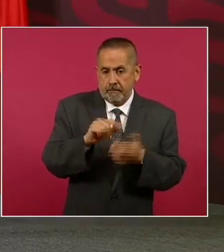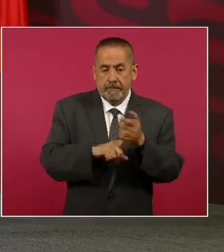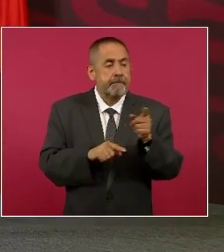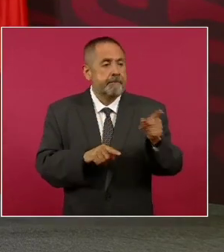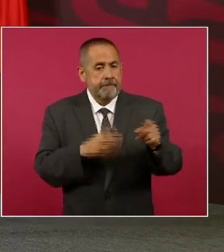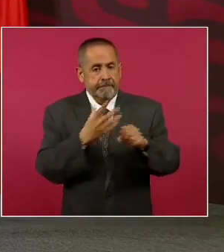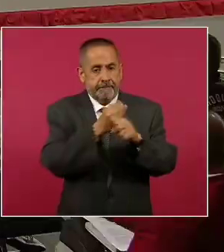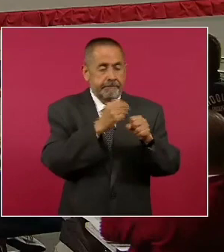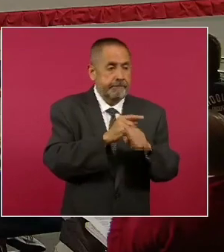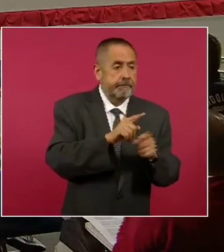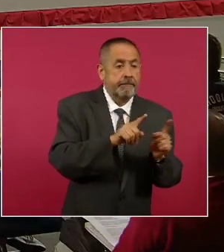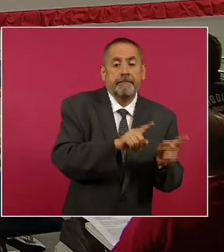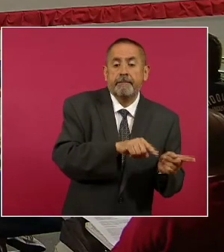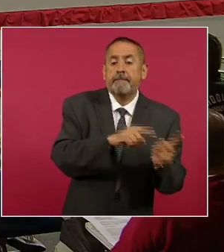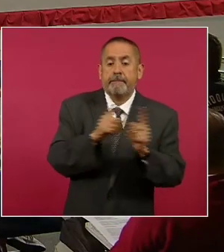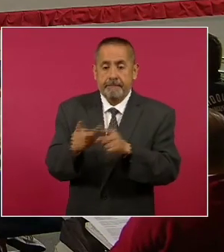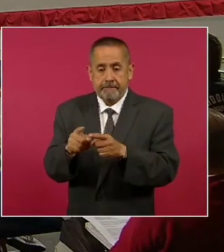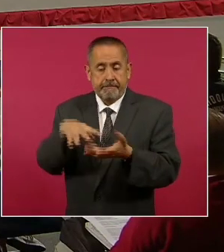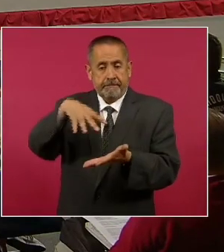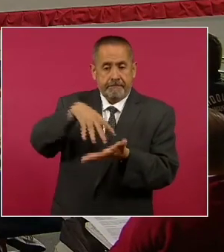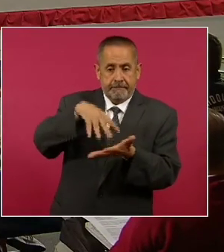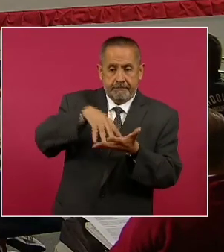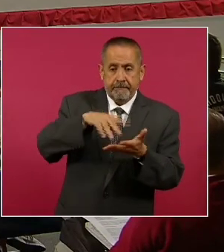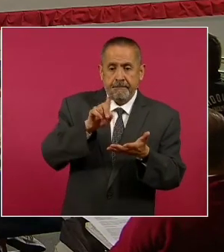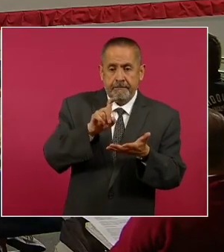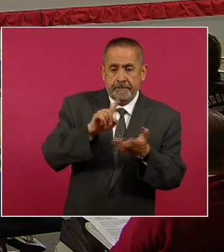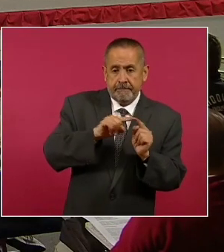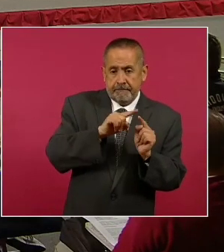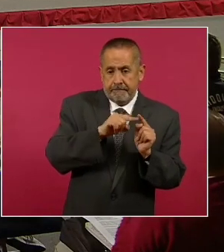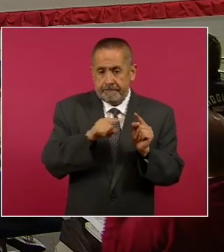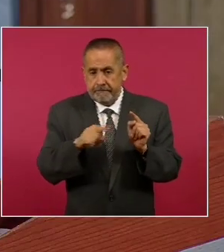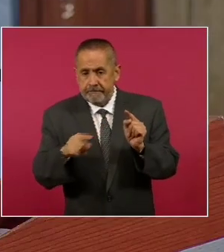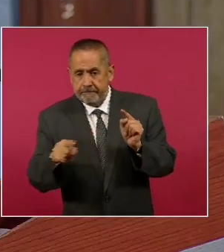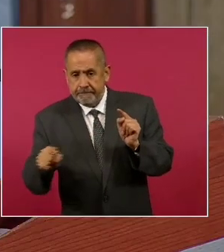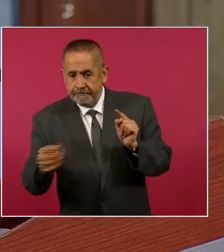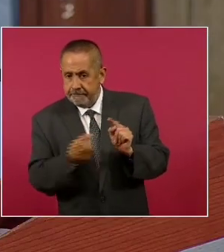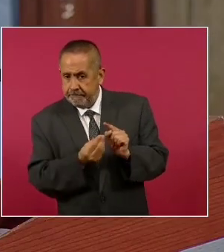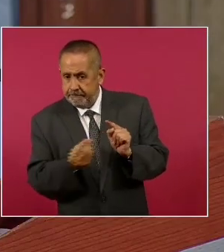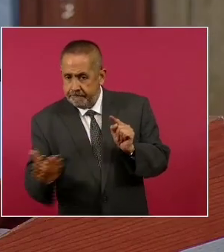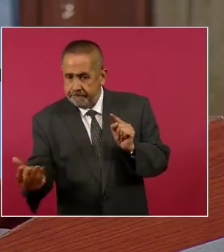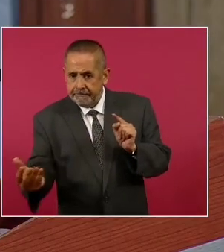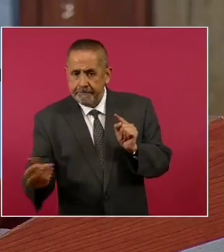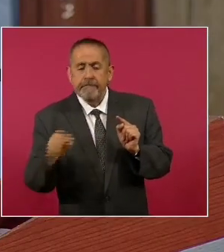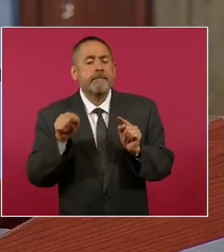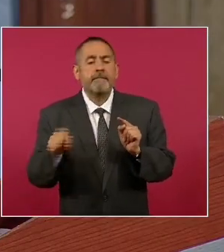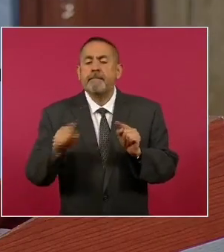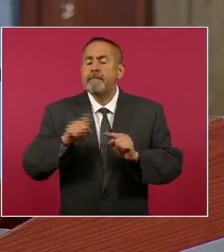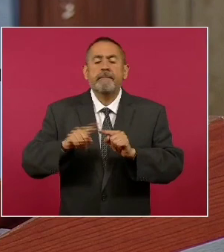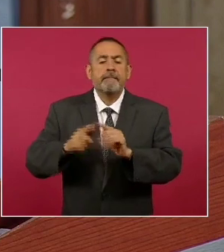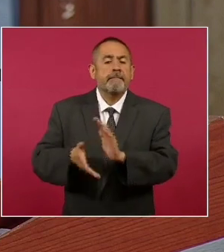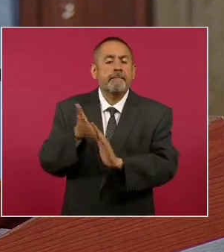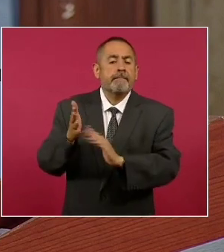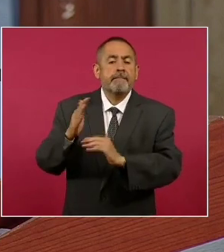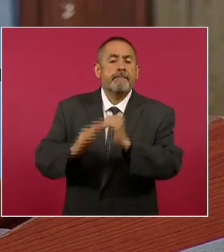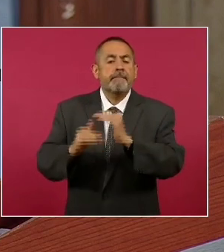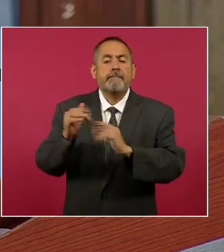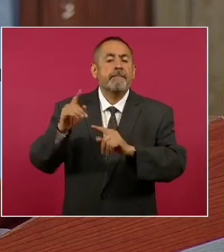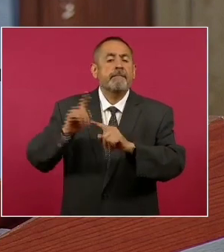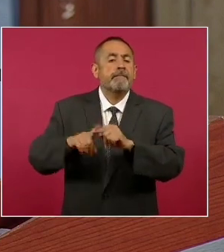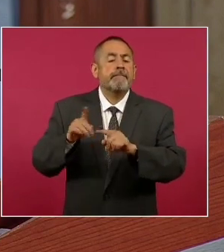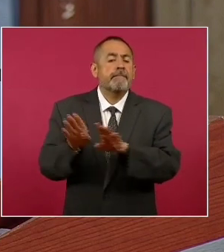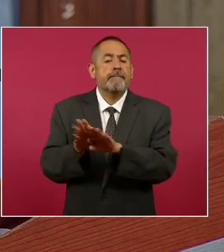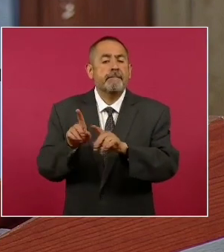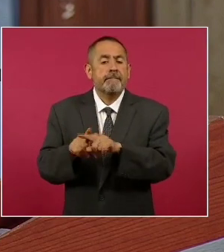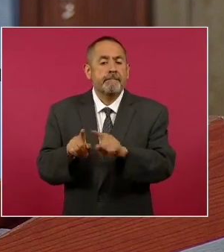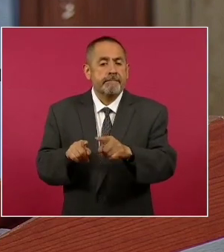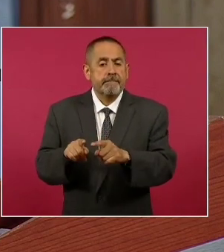al acueducto que señalamos en el principio de la presentación, el acueducto fue construido y es operado en modalidad